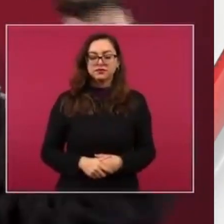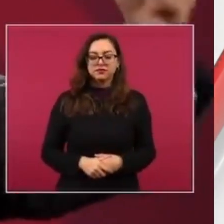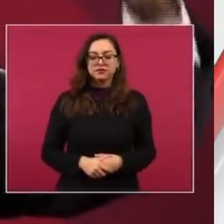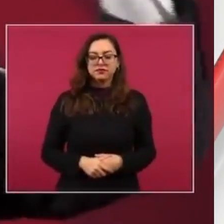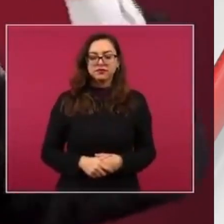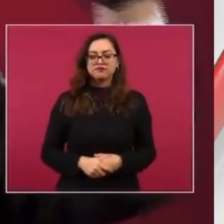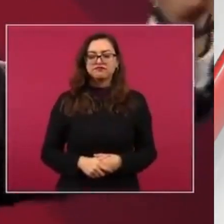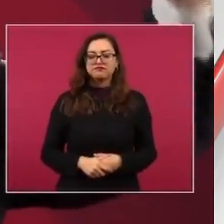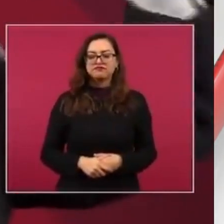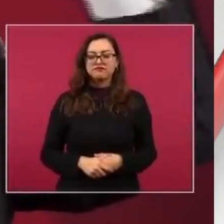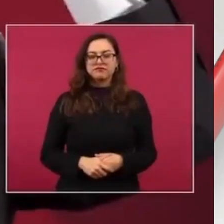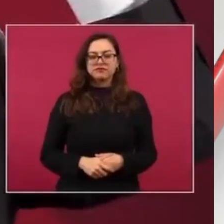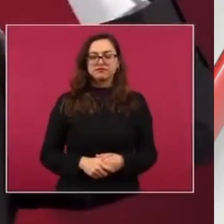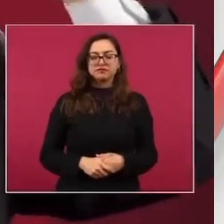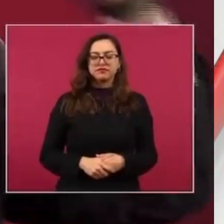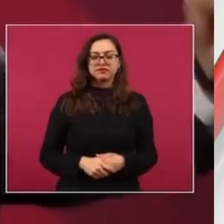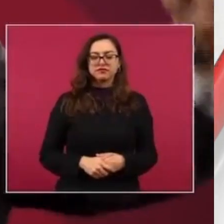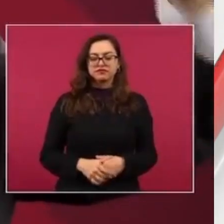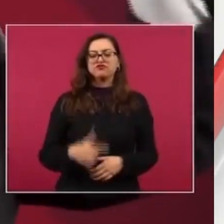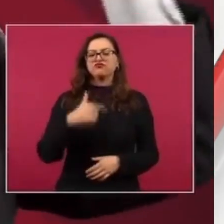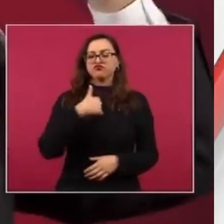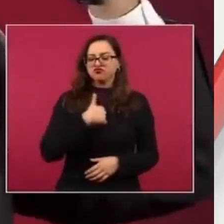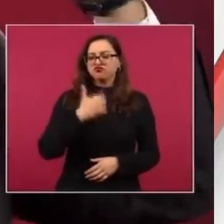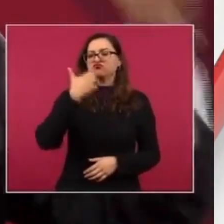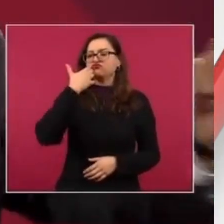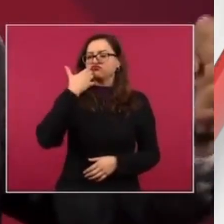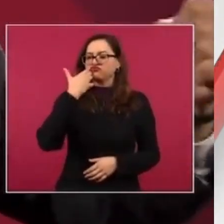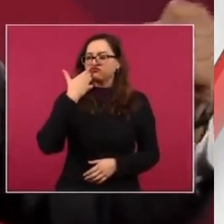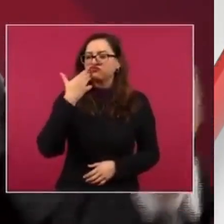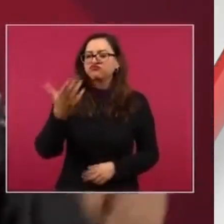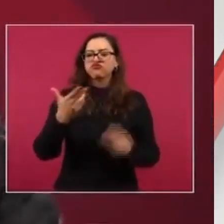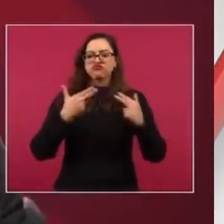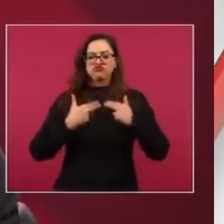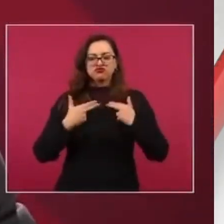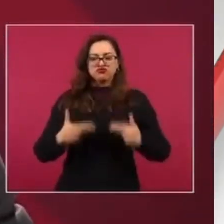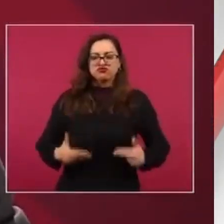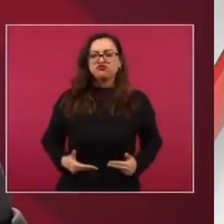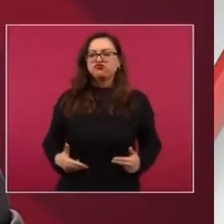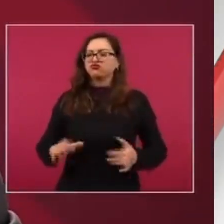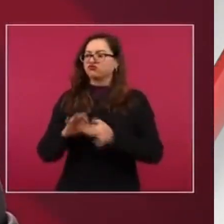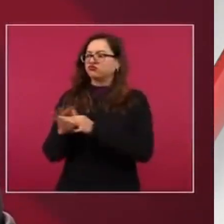vengo acarreado porque estoy a favor de la fraternidad